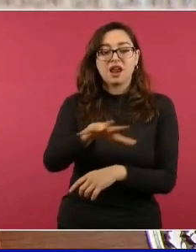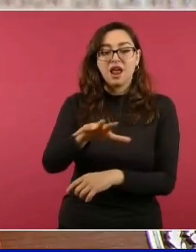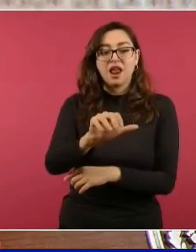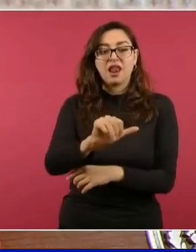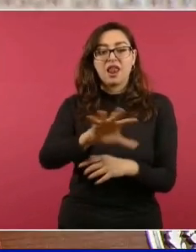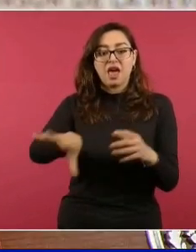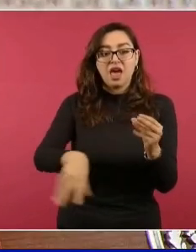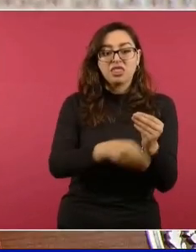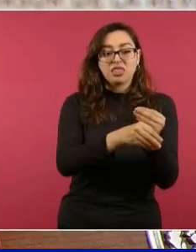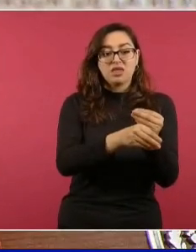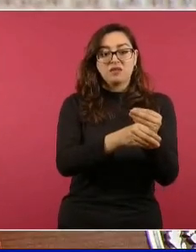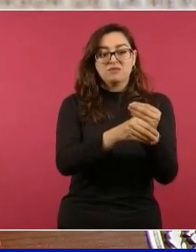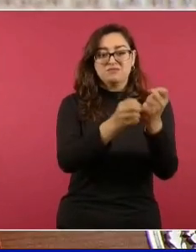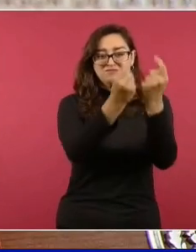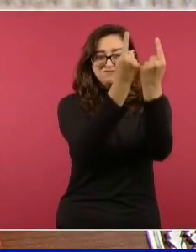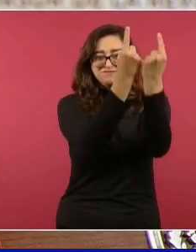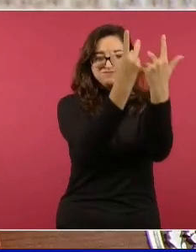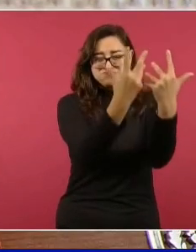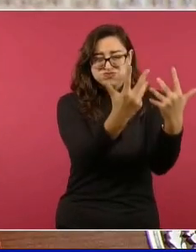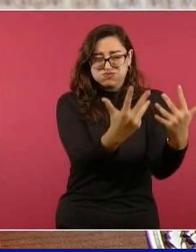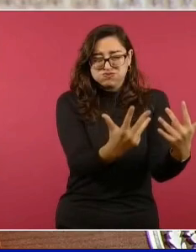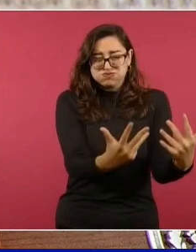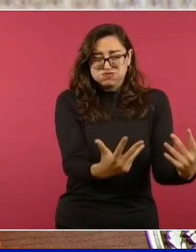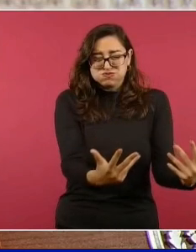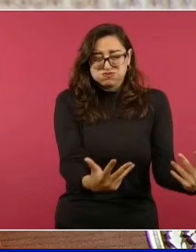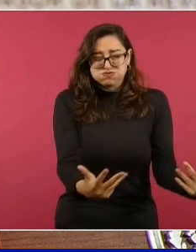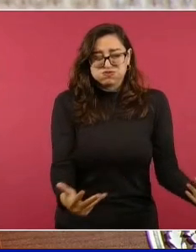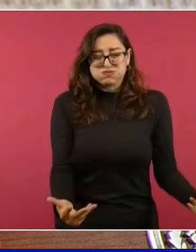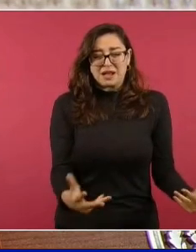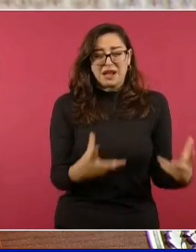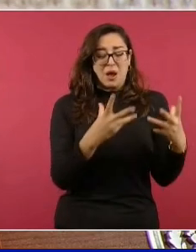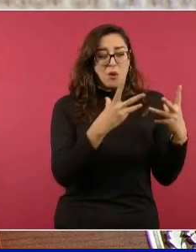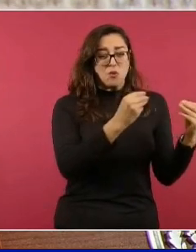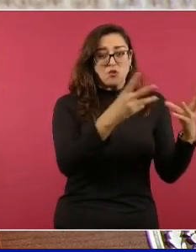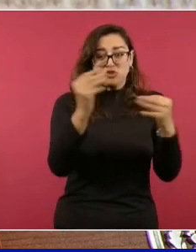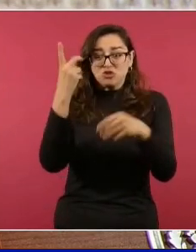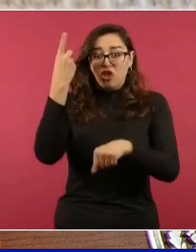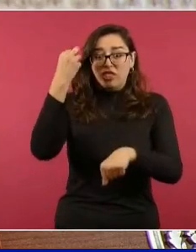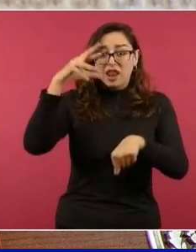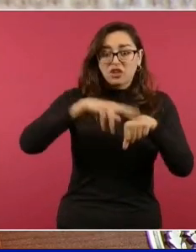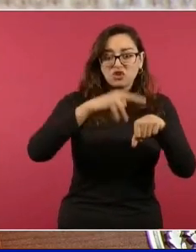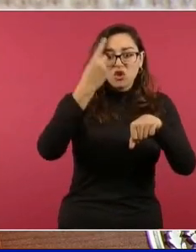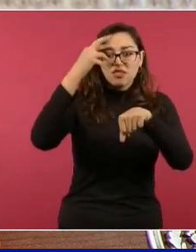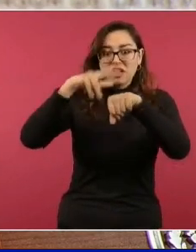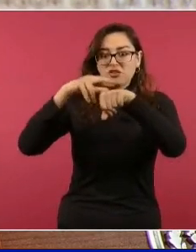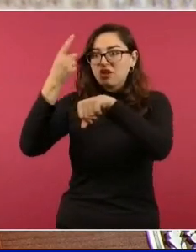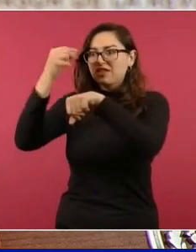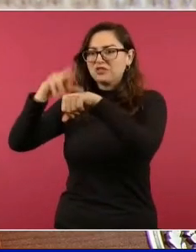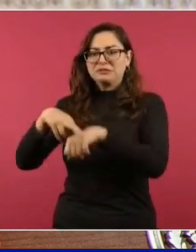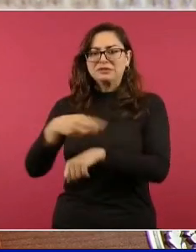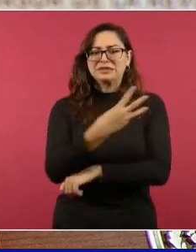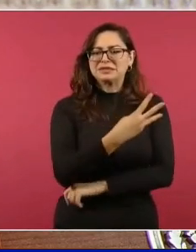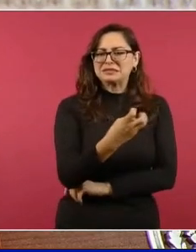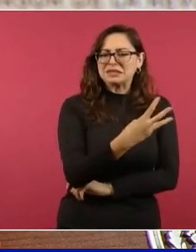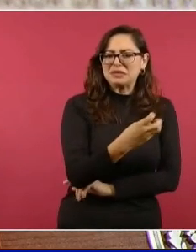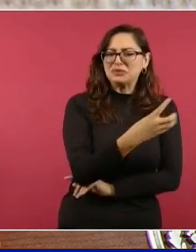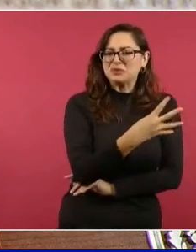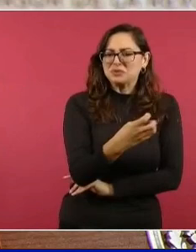Sueldos altísimos. Sí. Entonces, lo